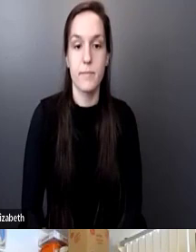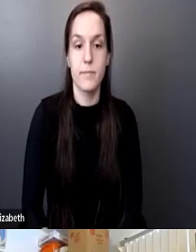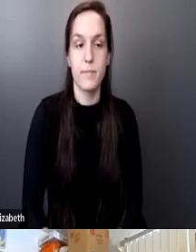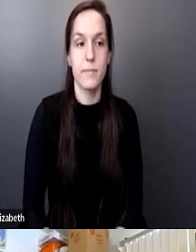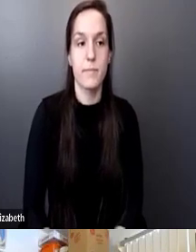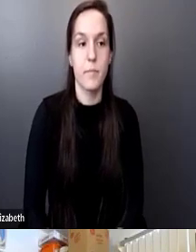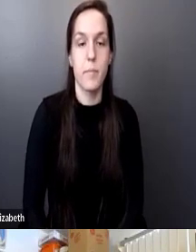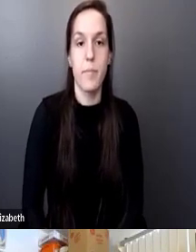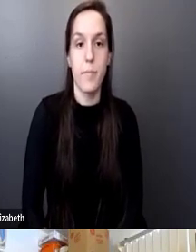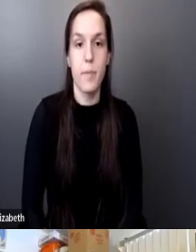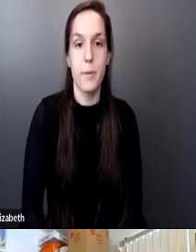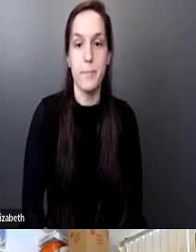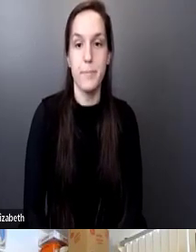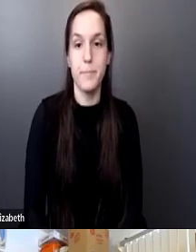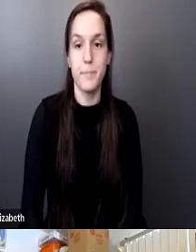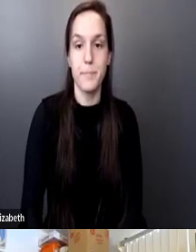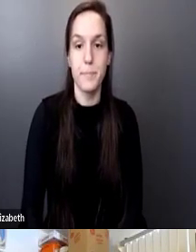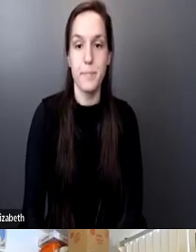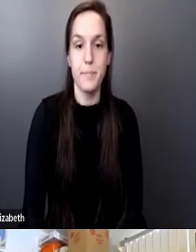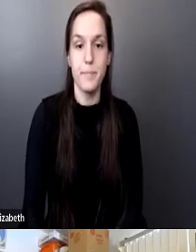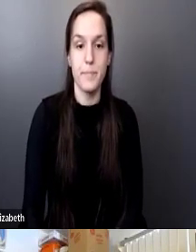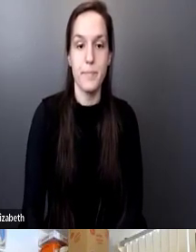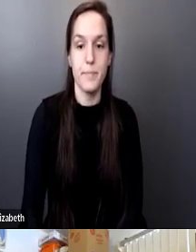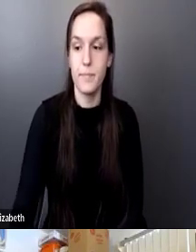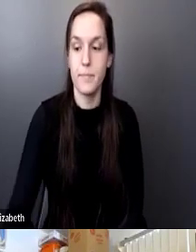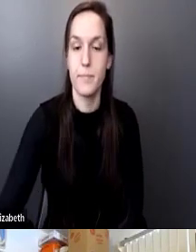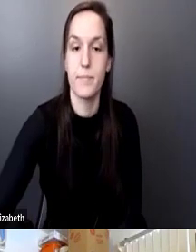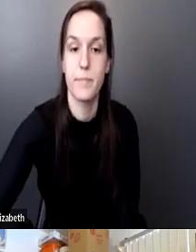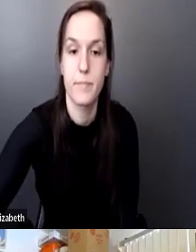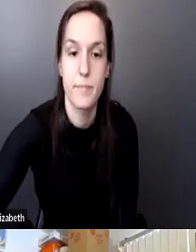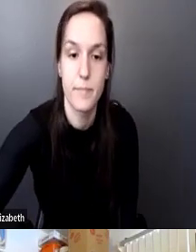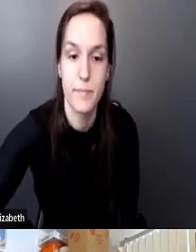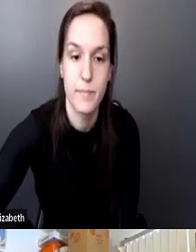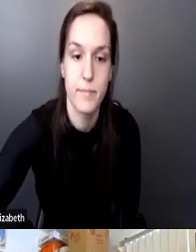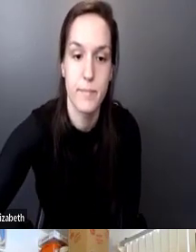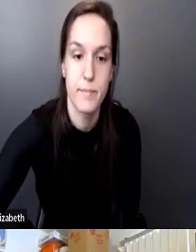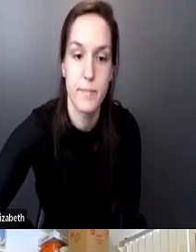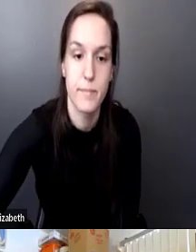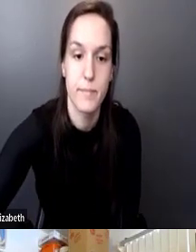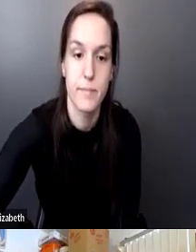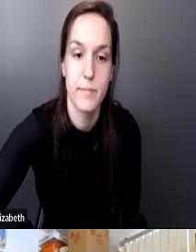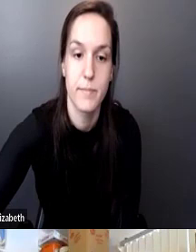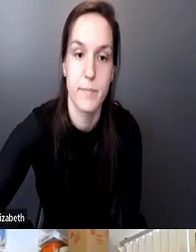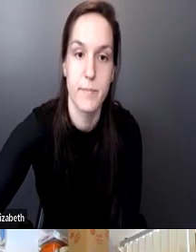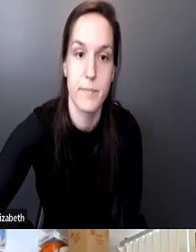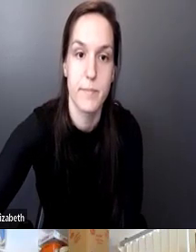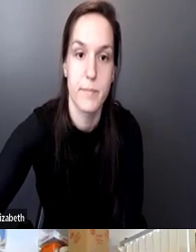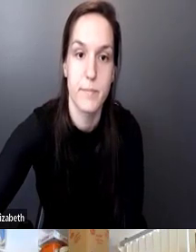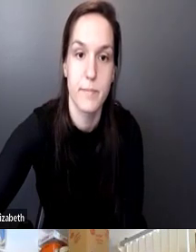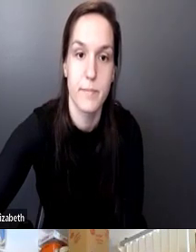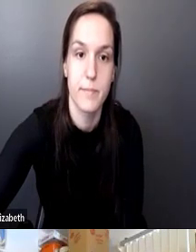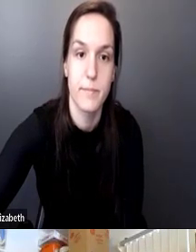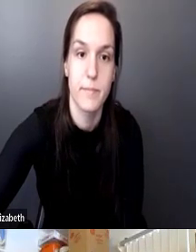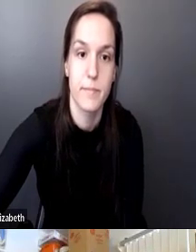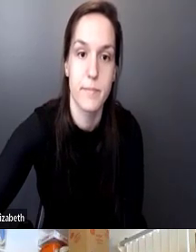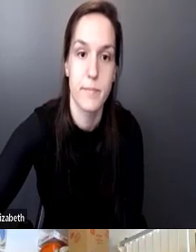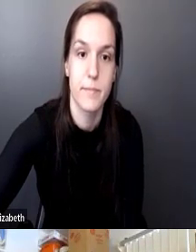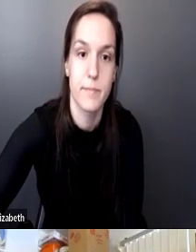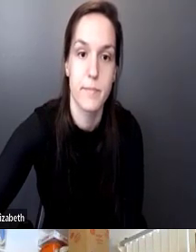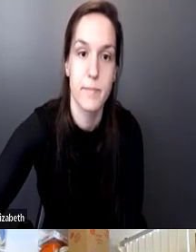para que no tengan que escuchar dos idiomas al mismo tiempo. Y ya para finalizar, aunque no es menos importante,